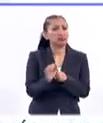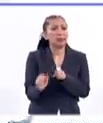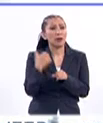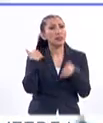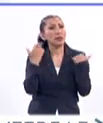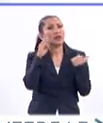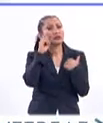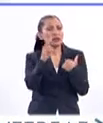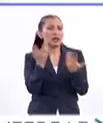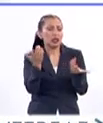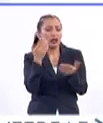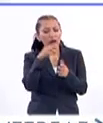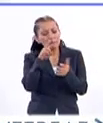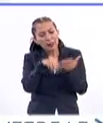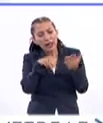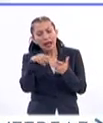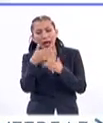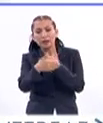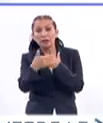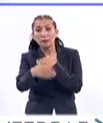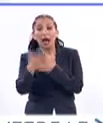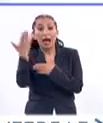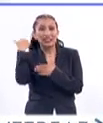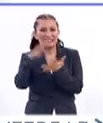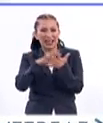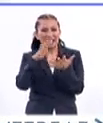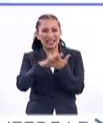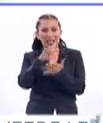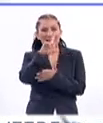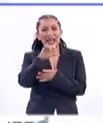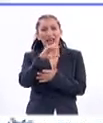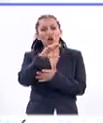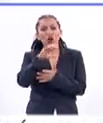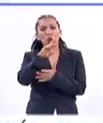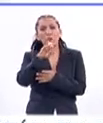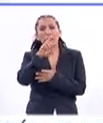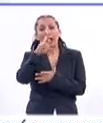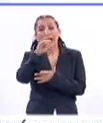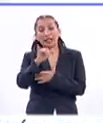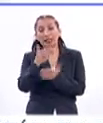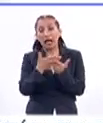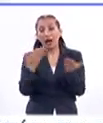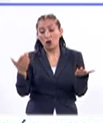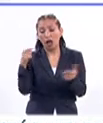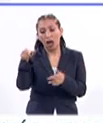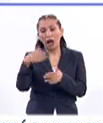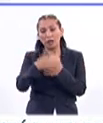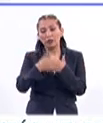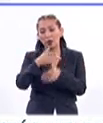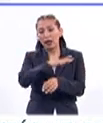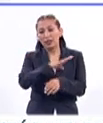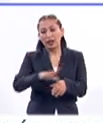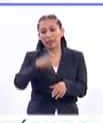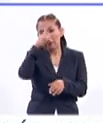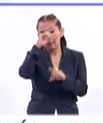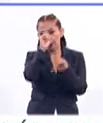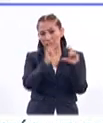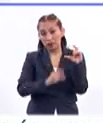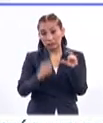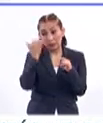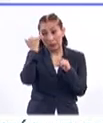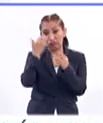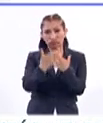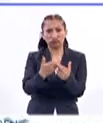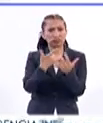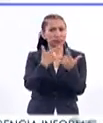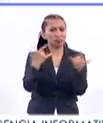ir a disfrutar y, por supuesto, consultar los archivos. Lo que fue Lecumberri, la cárcel de Lecumberri, ahora es precisamente el Archivo General de la Nación, así que ya se